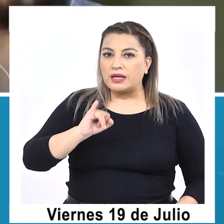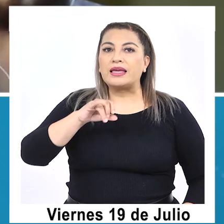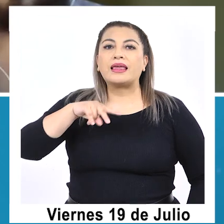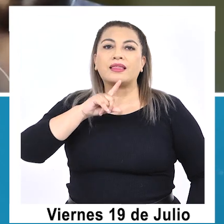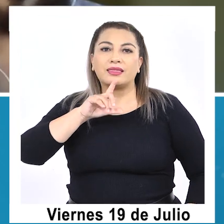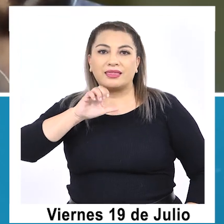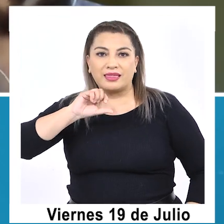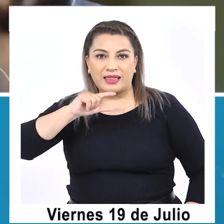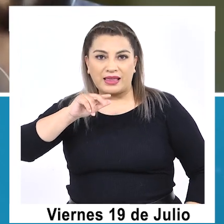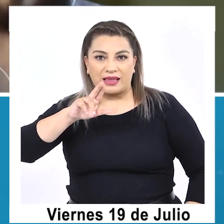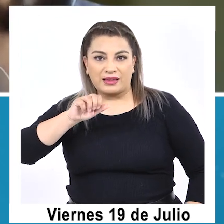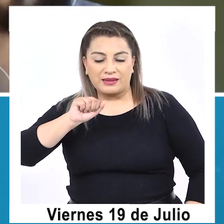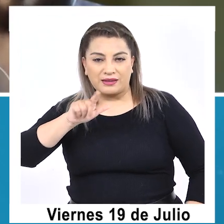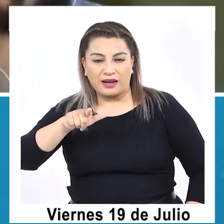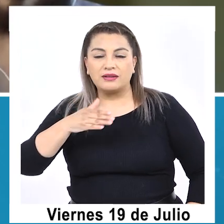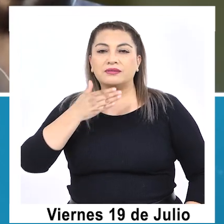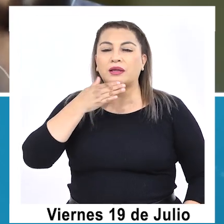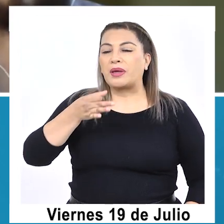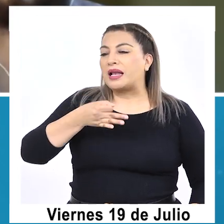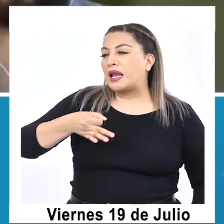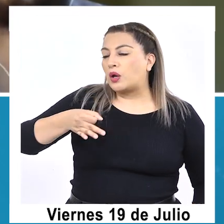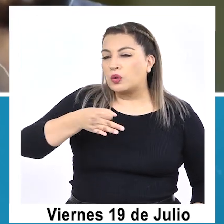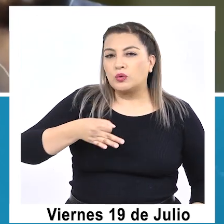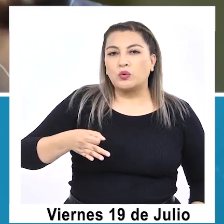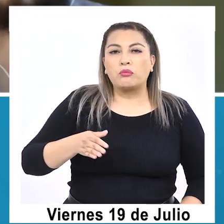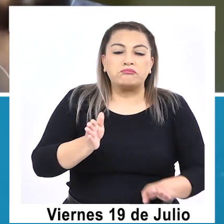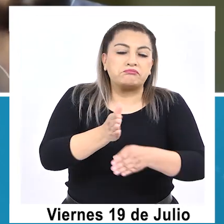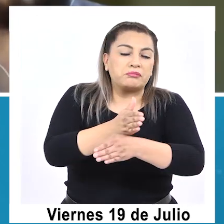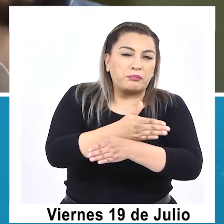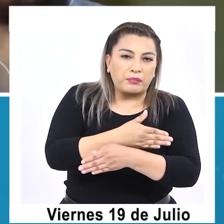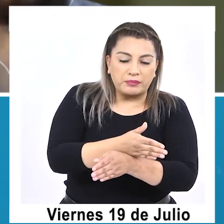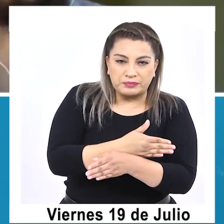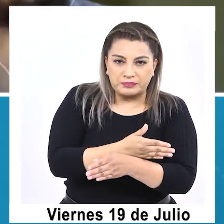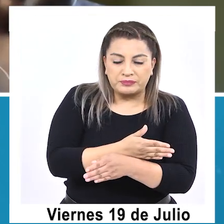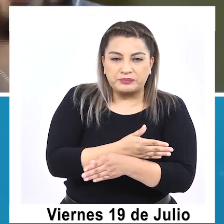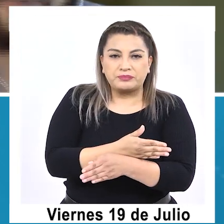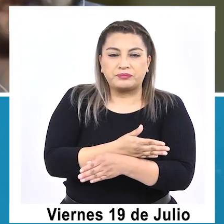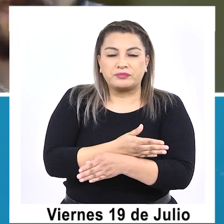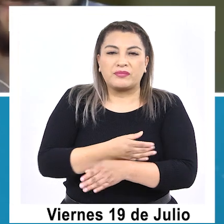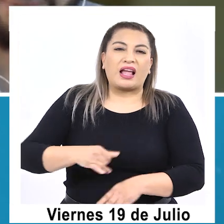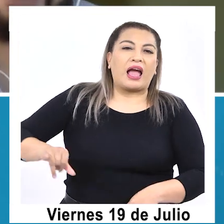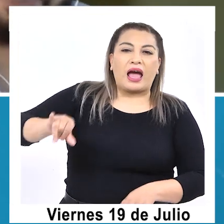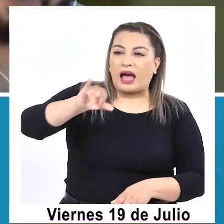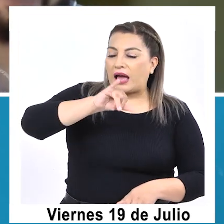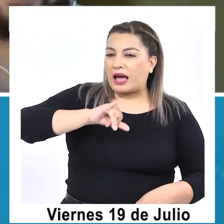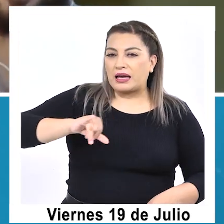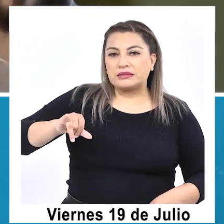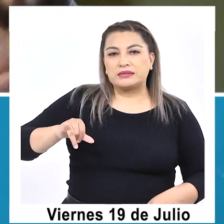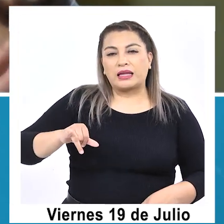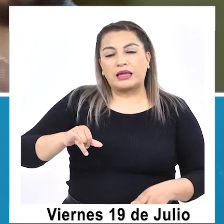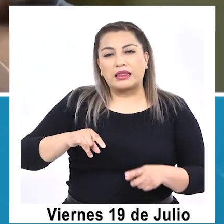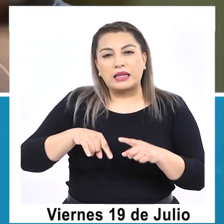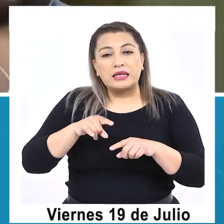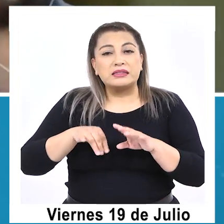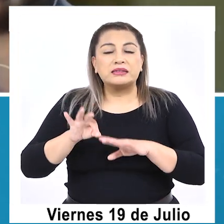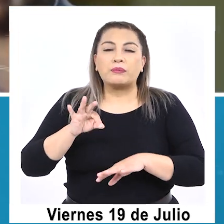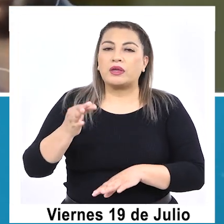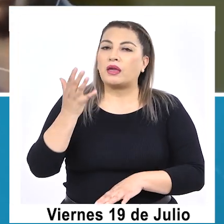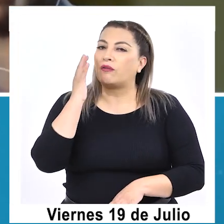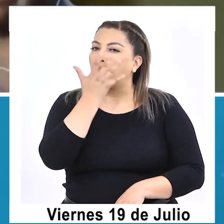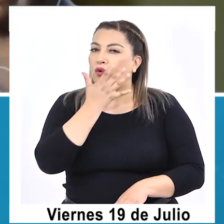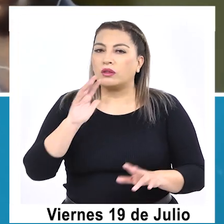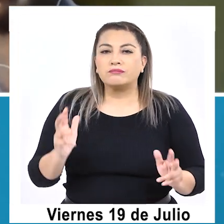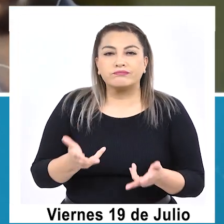no procesados, legumbres, pescados, ácidos grasos de buena calidad, semillas, frutas,